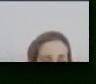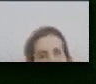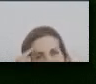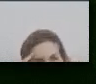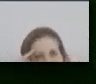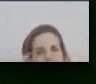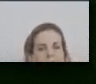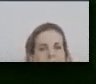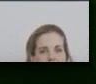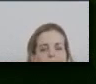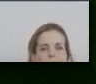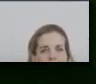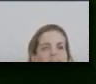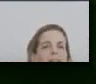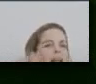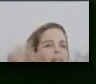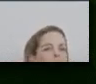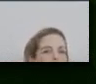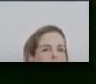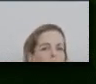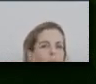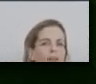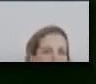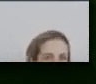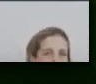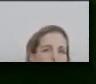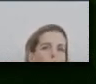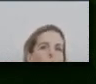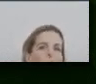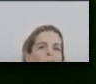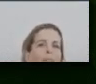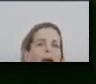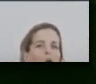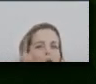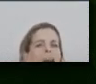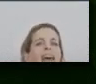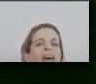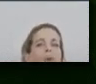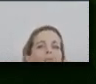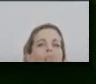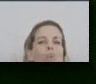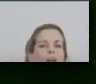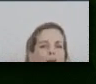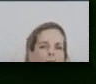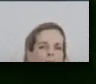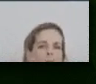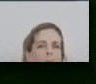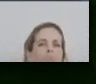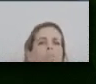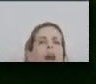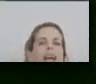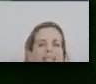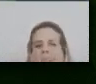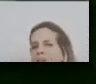garantizarnos que nuestro querido compañero y hermano Evo Morales regrese a su patria, de la que nunca